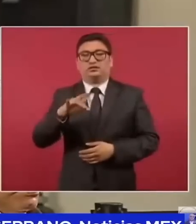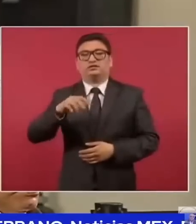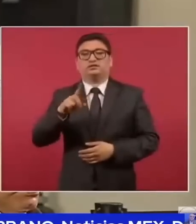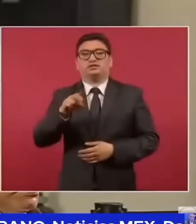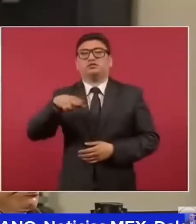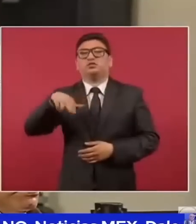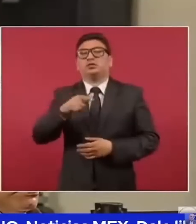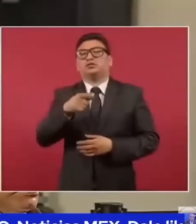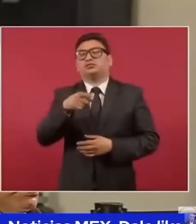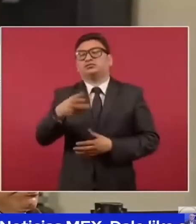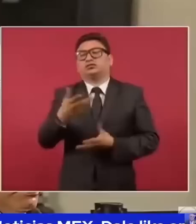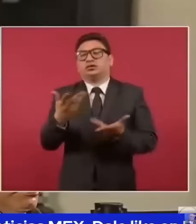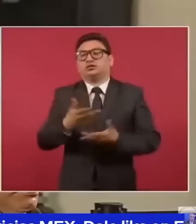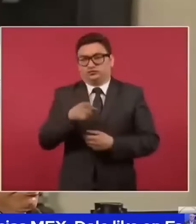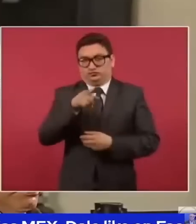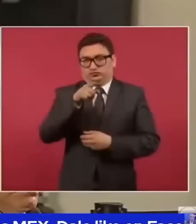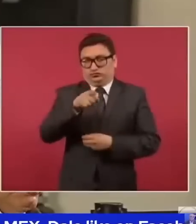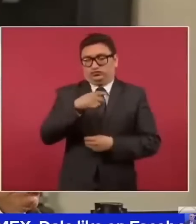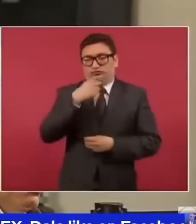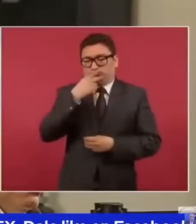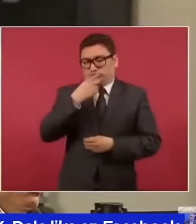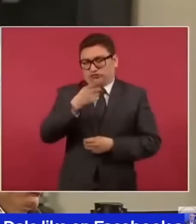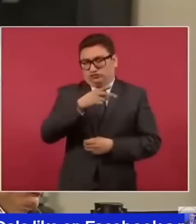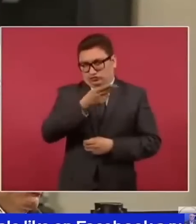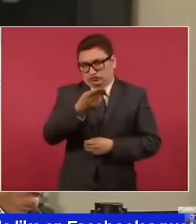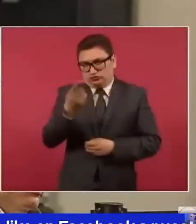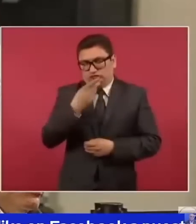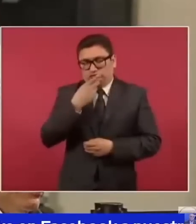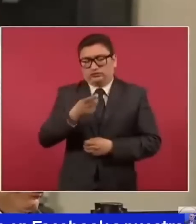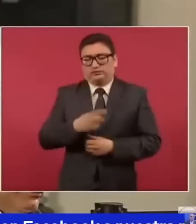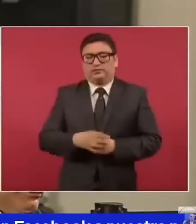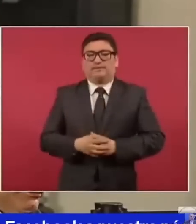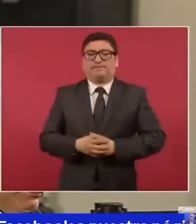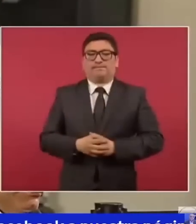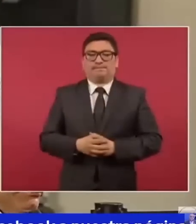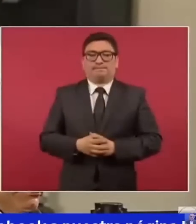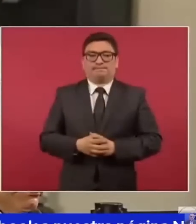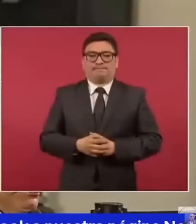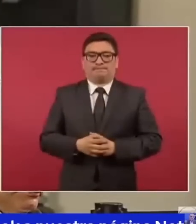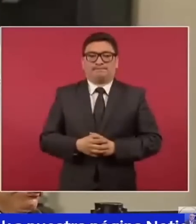ha sostenido con congruencia que